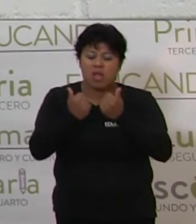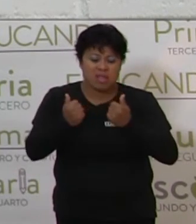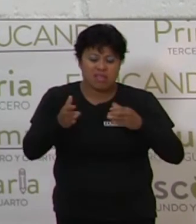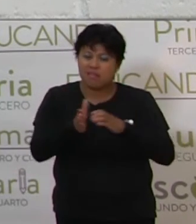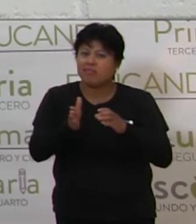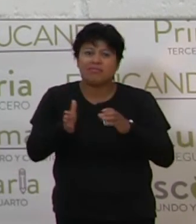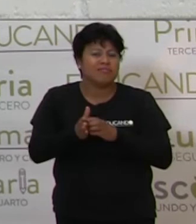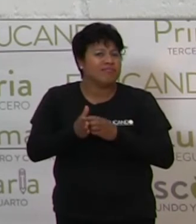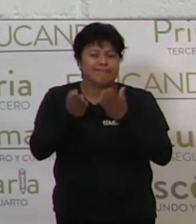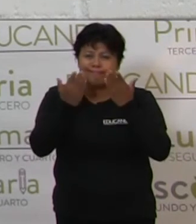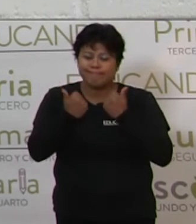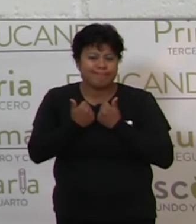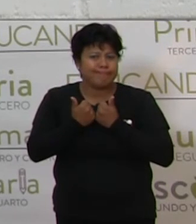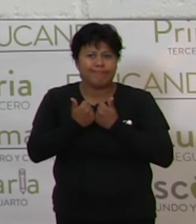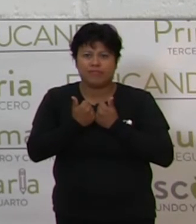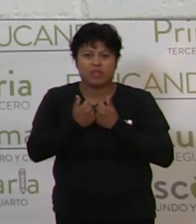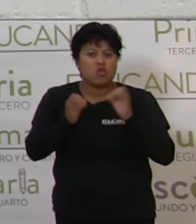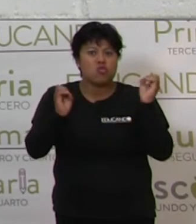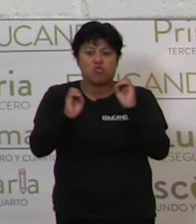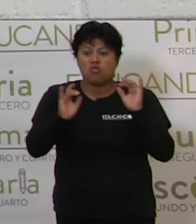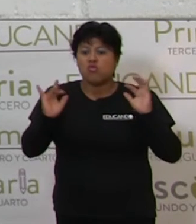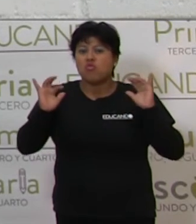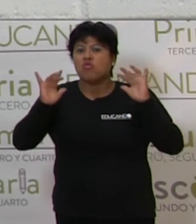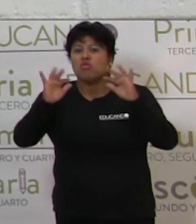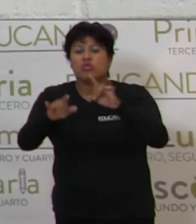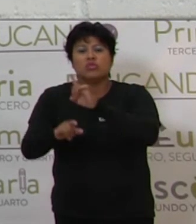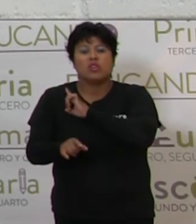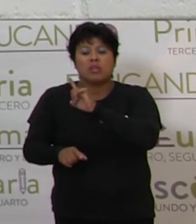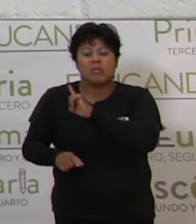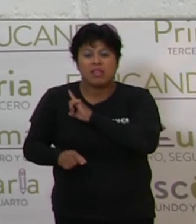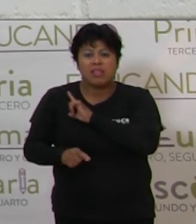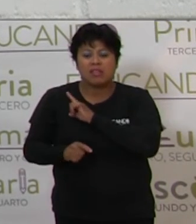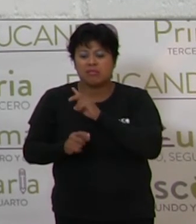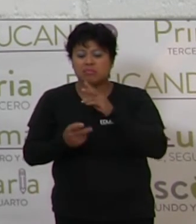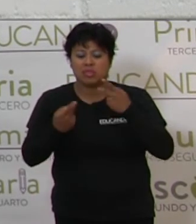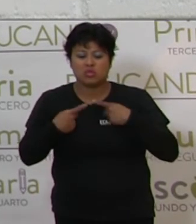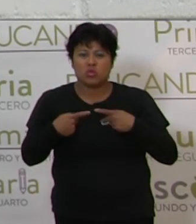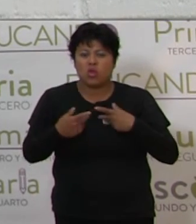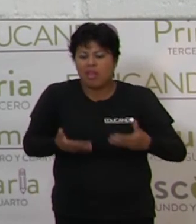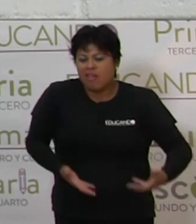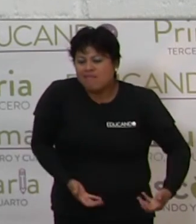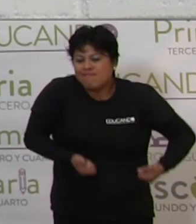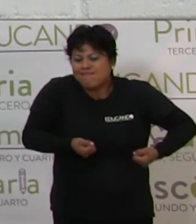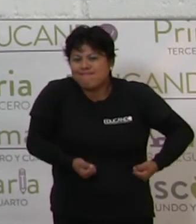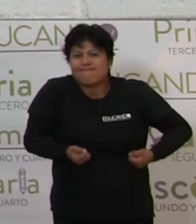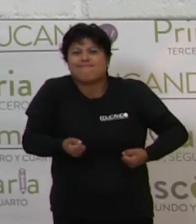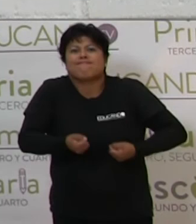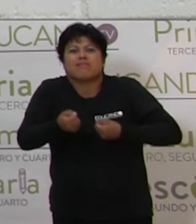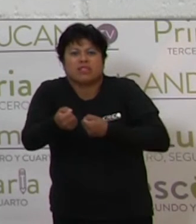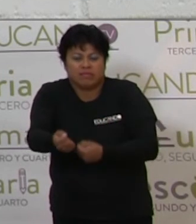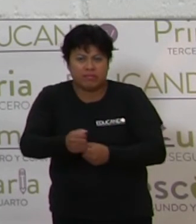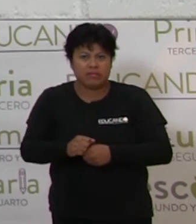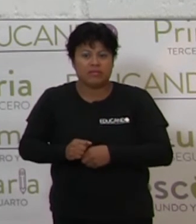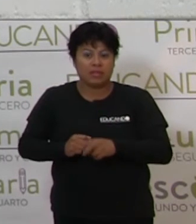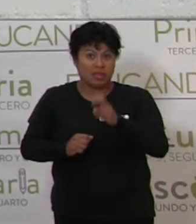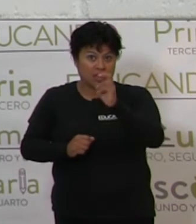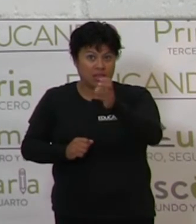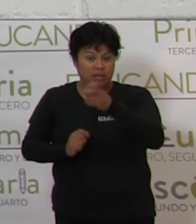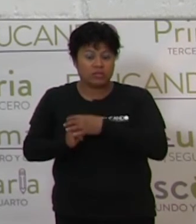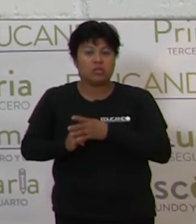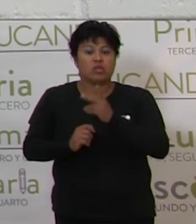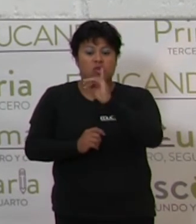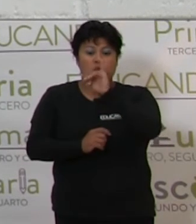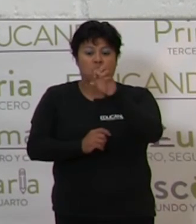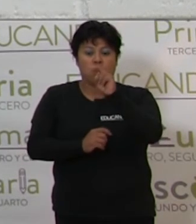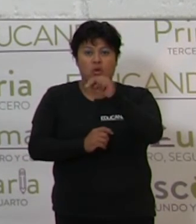ataúd. No asistieron solo más que los imprescindibles. Mientras